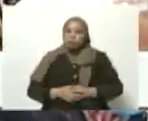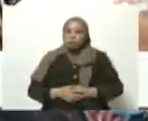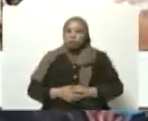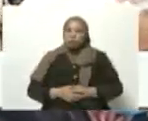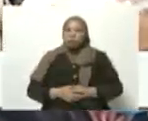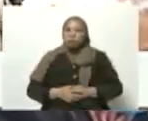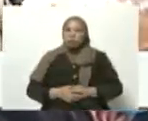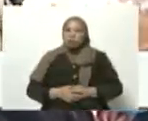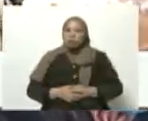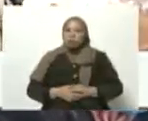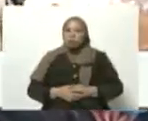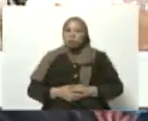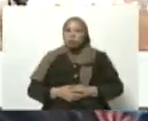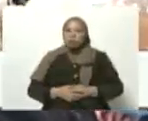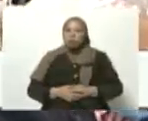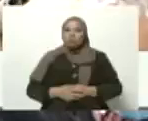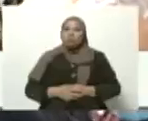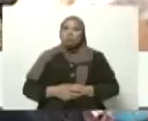¿qué posibilidad hay de que